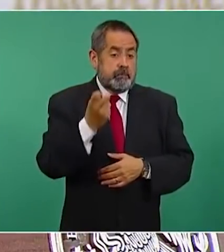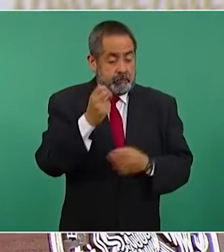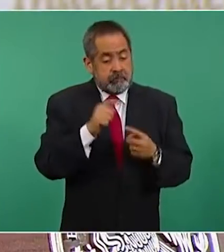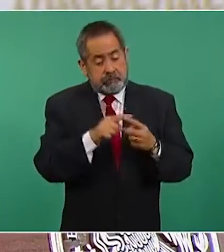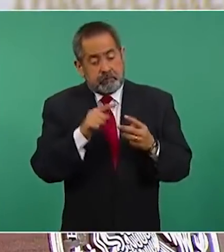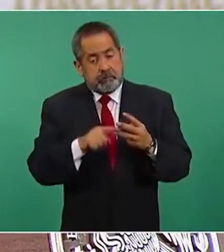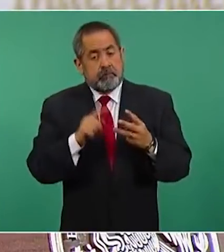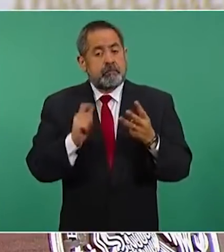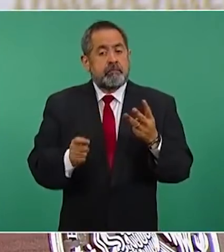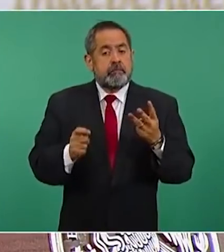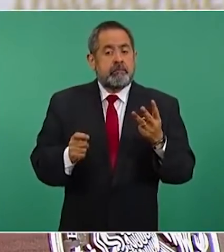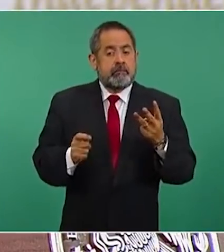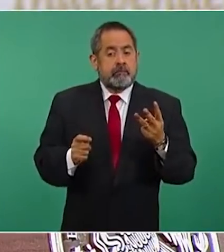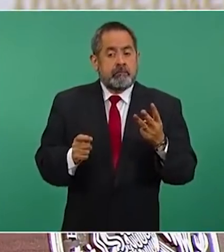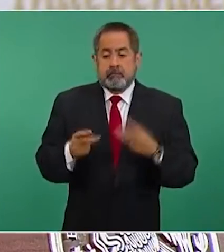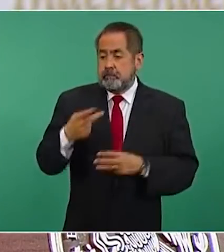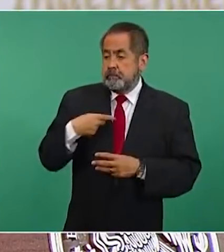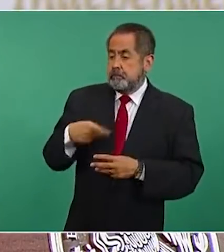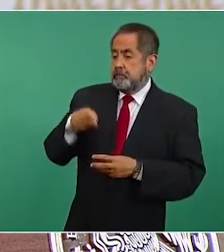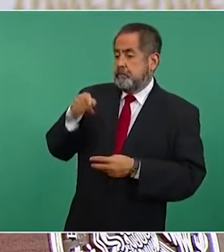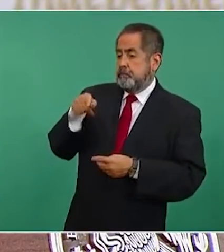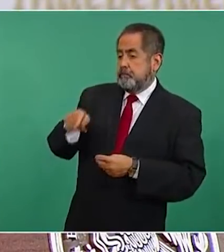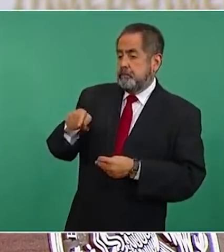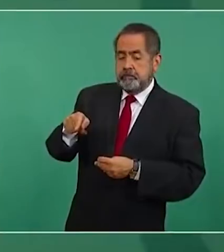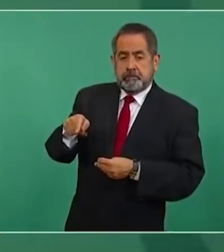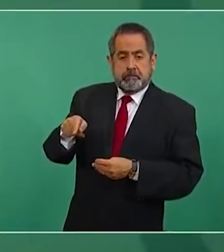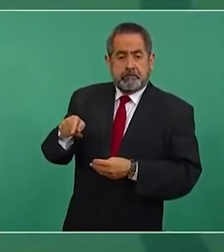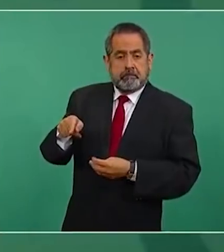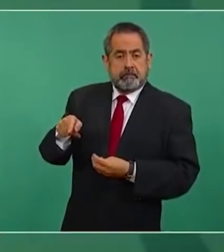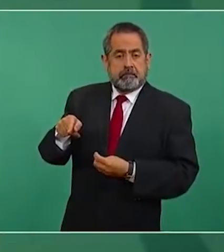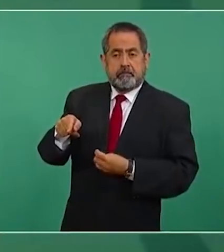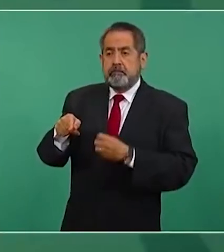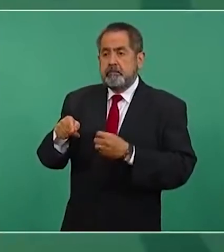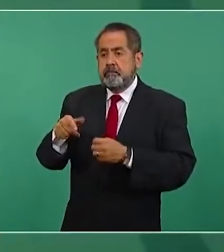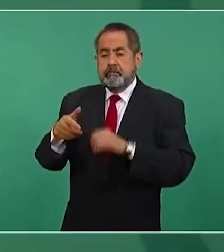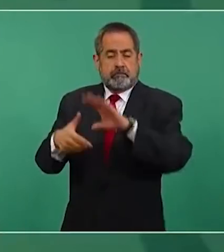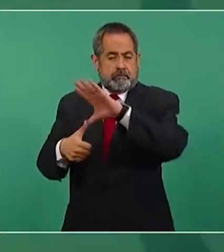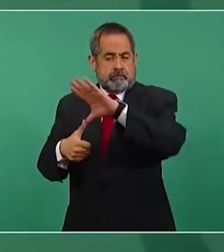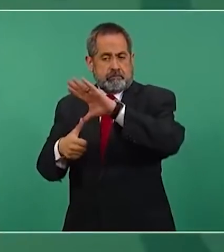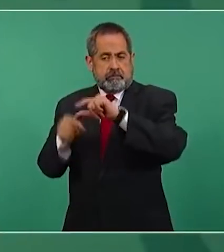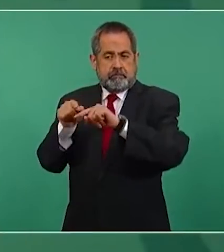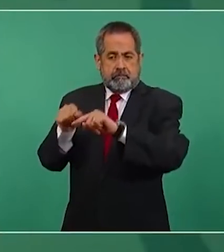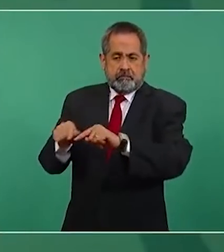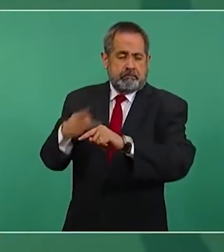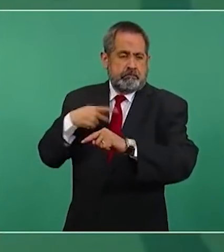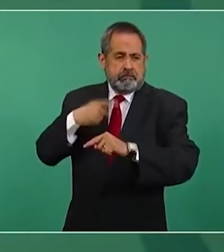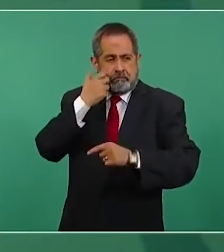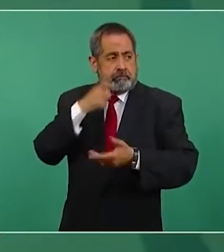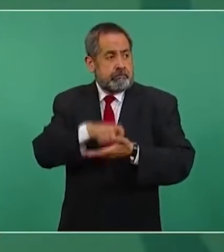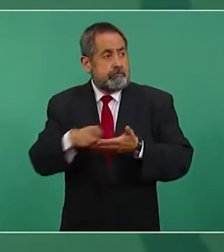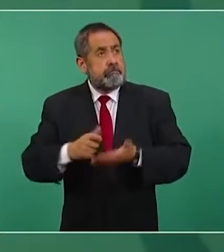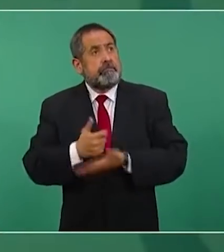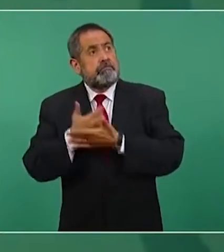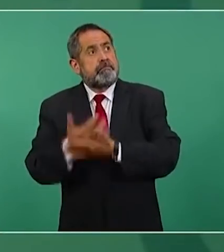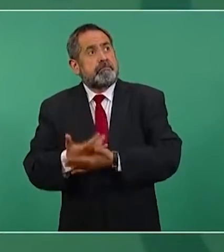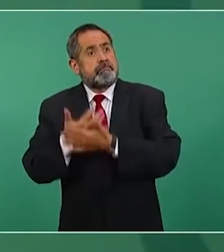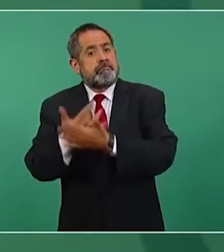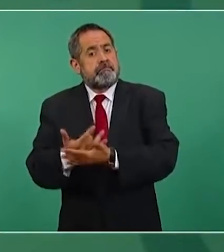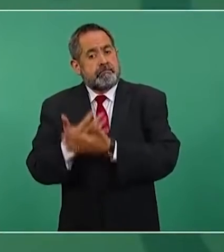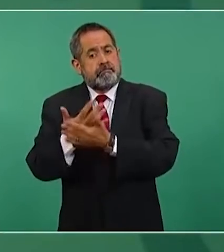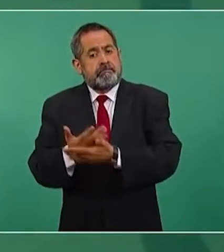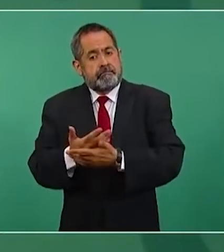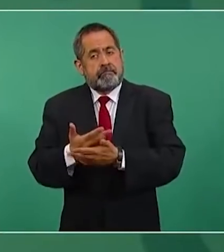un consumidor de américa del norte tengan que esperar